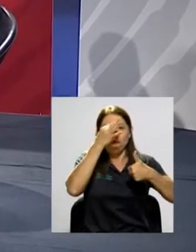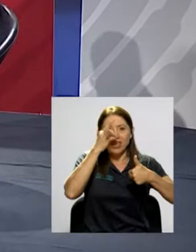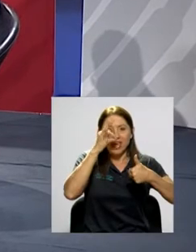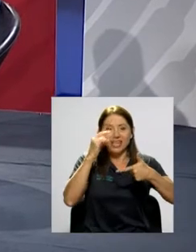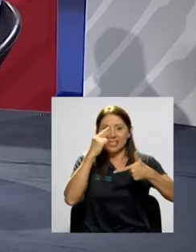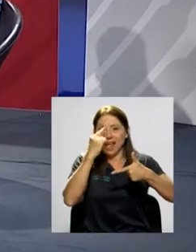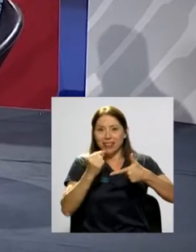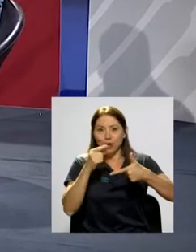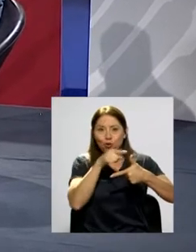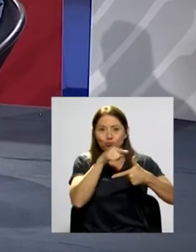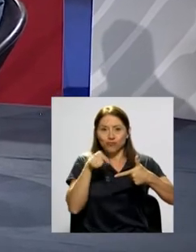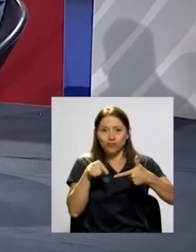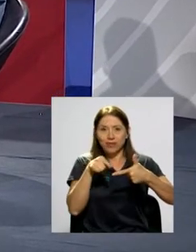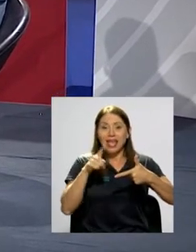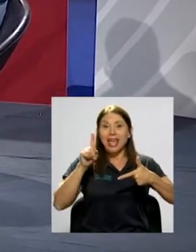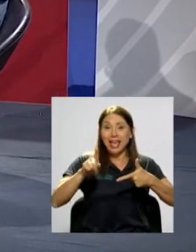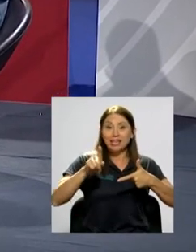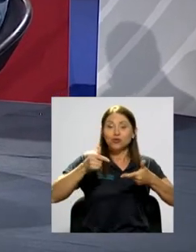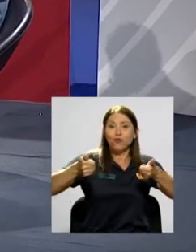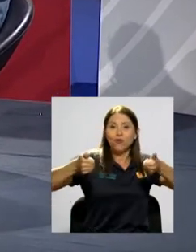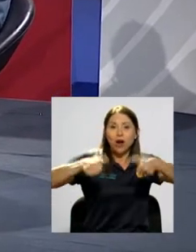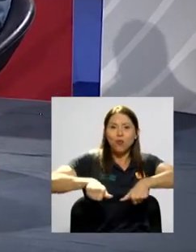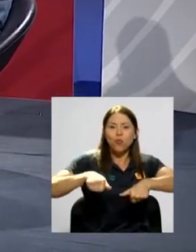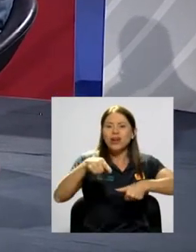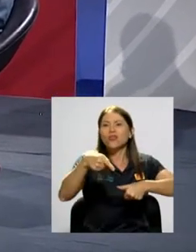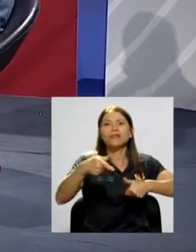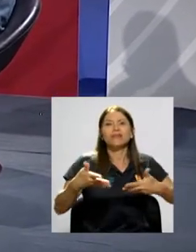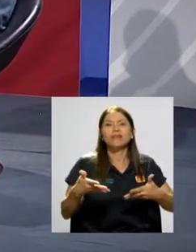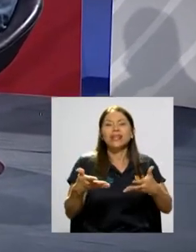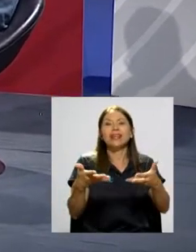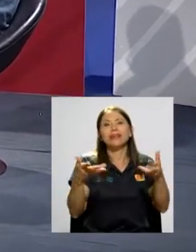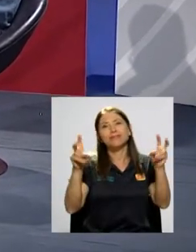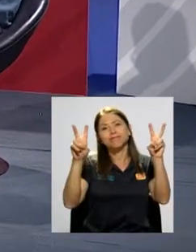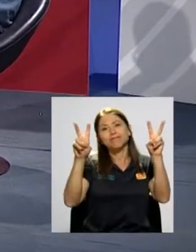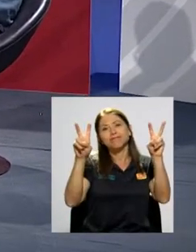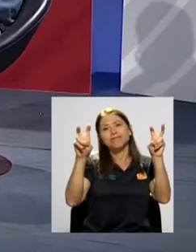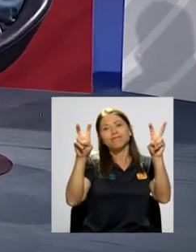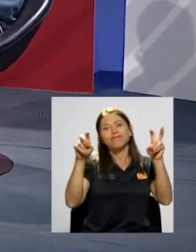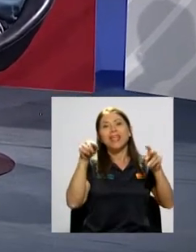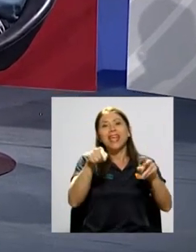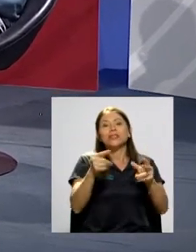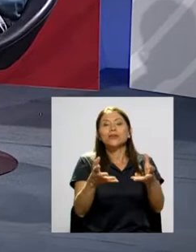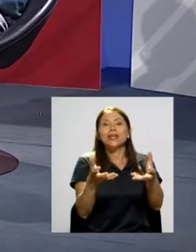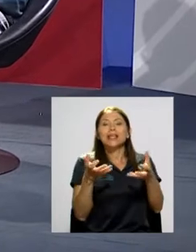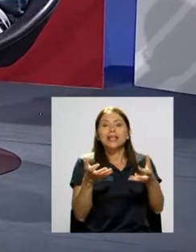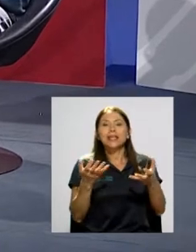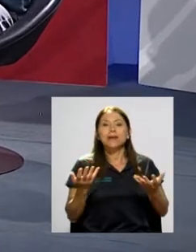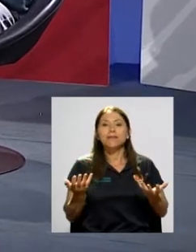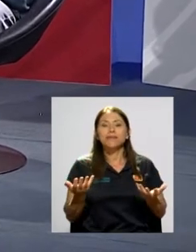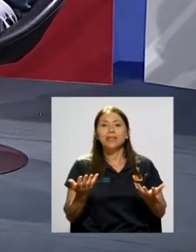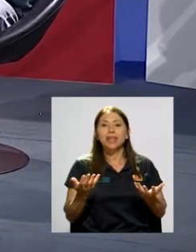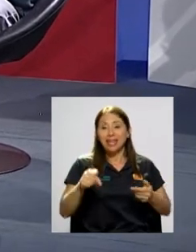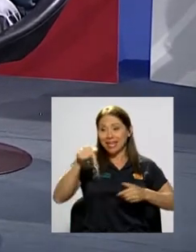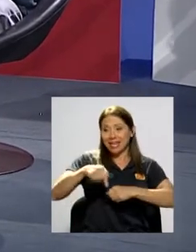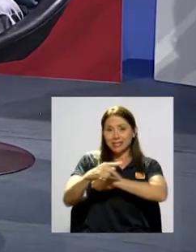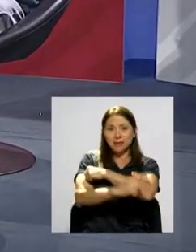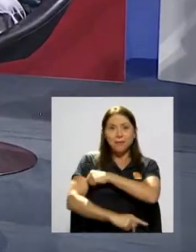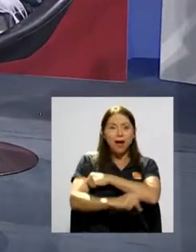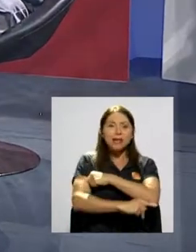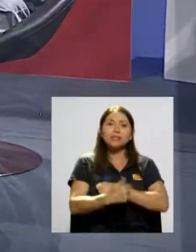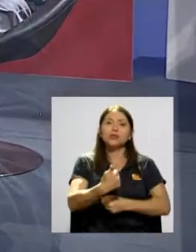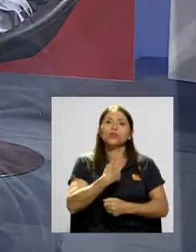justamente un acuerdo que lo que buscaba, entre comillas, era dotarle a este país de